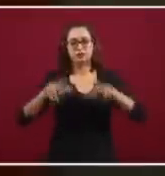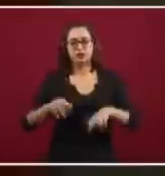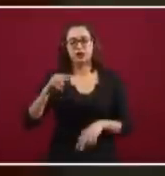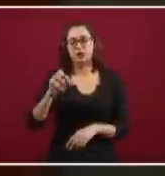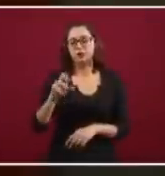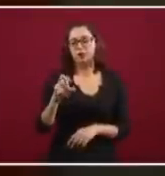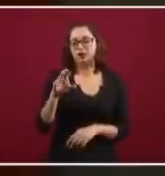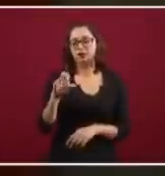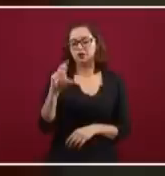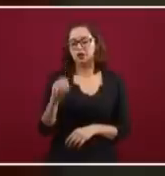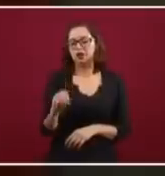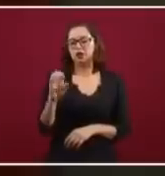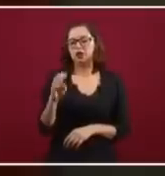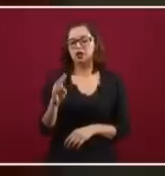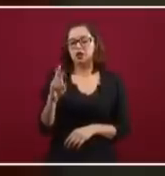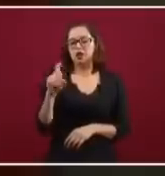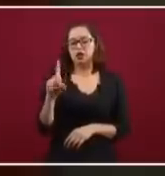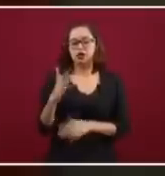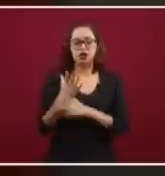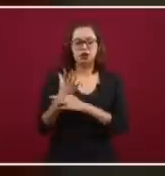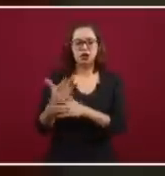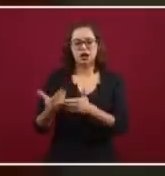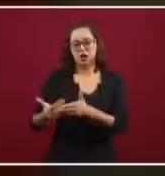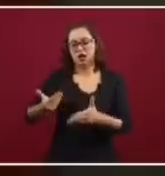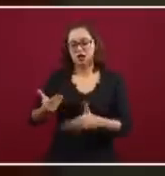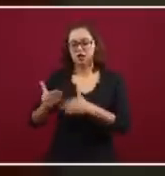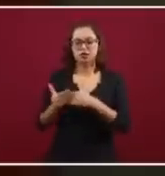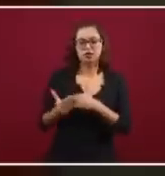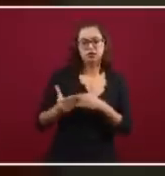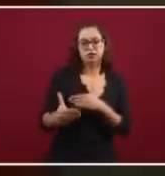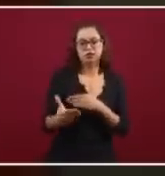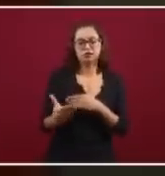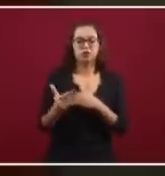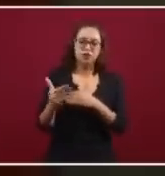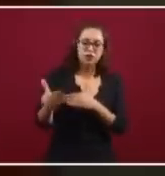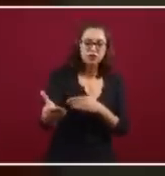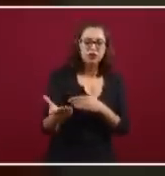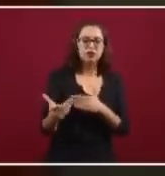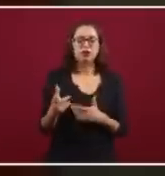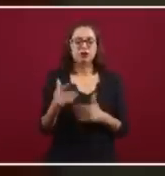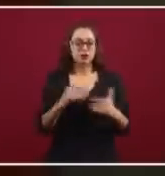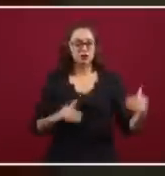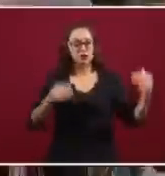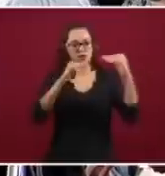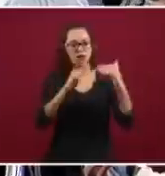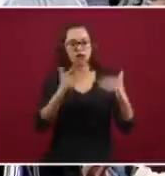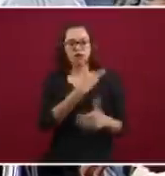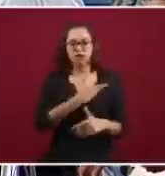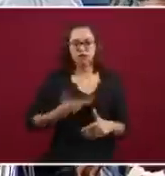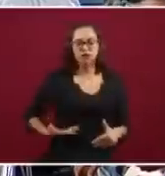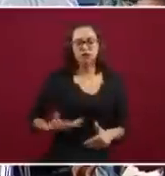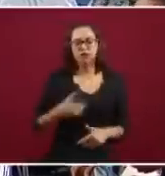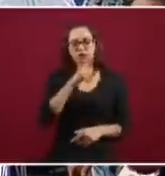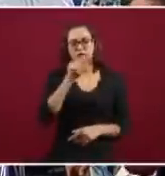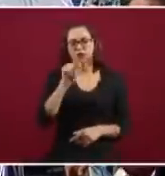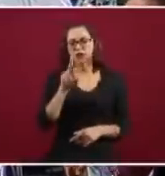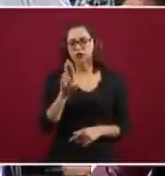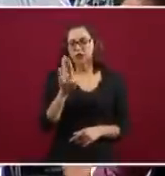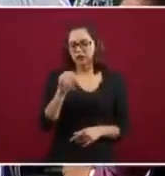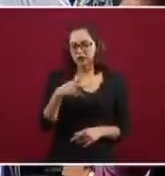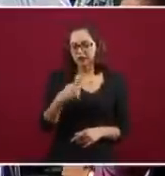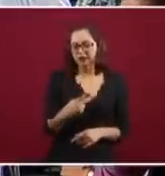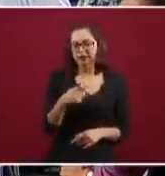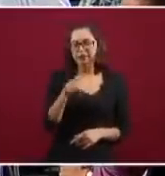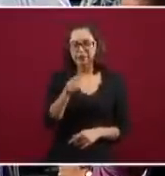un antes y un después de la comunicación que tuvo con su homólogo, el presidente Donald Trump. Preguntarle si